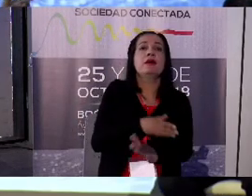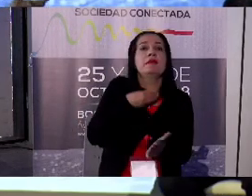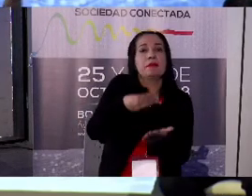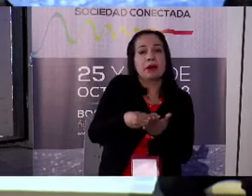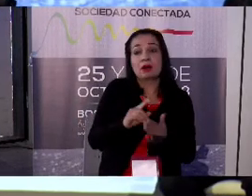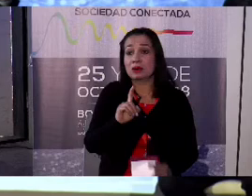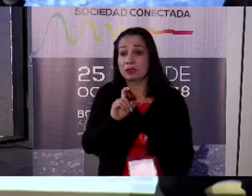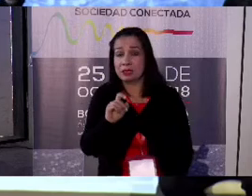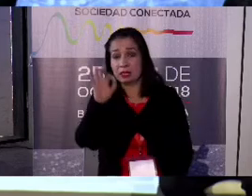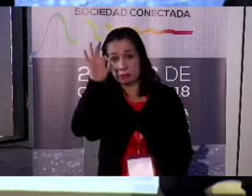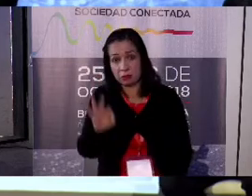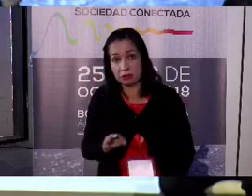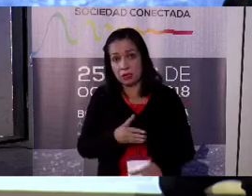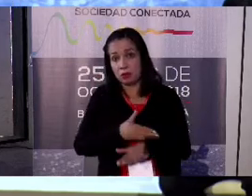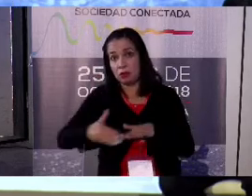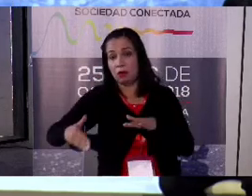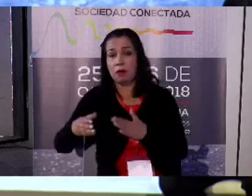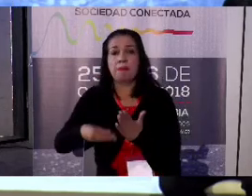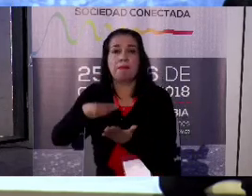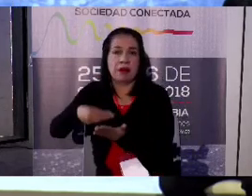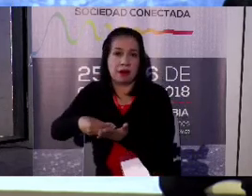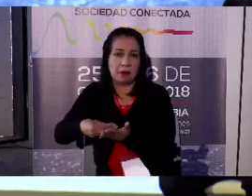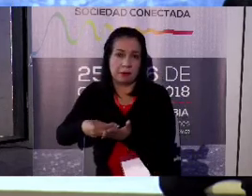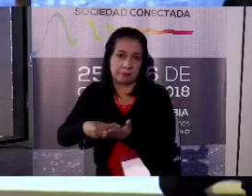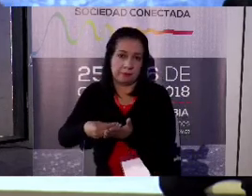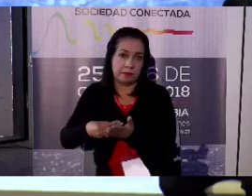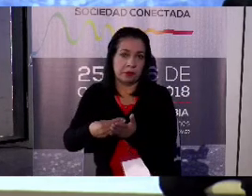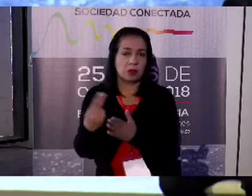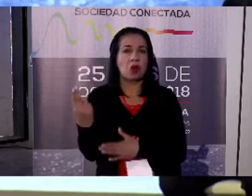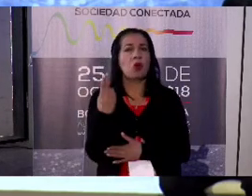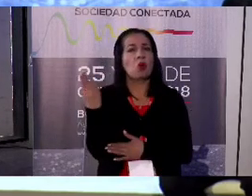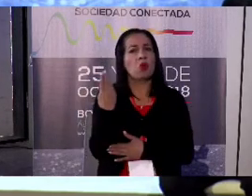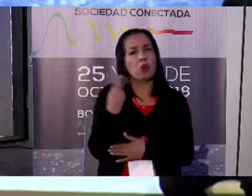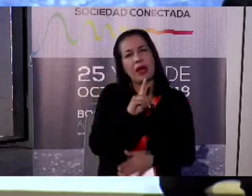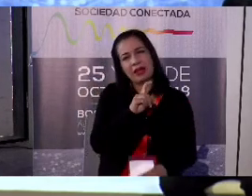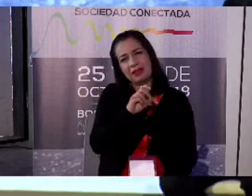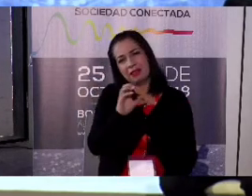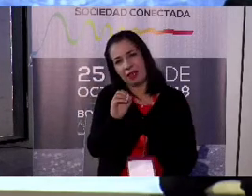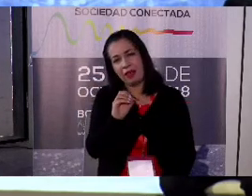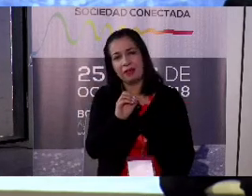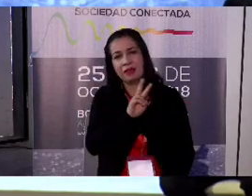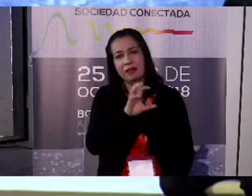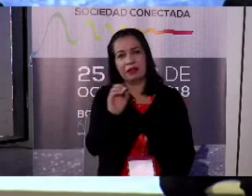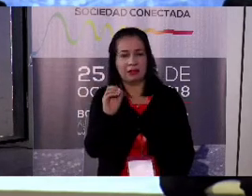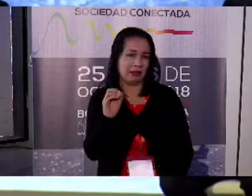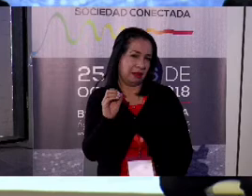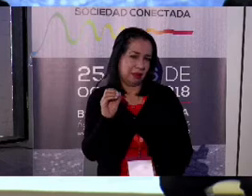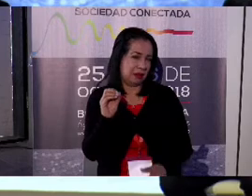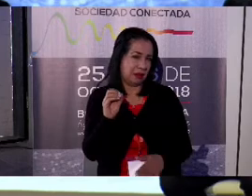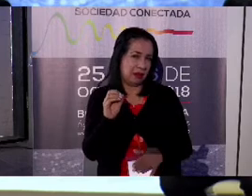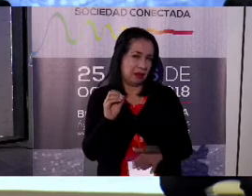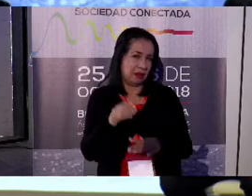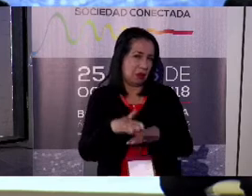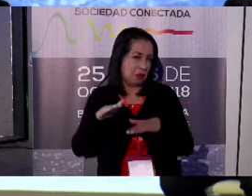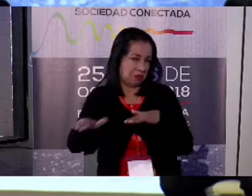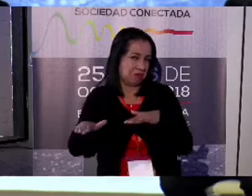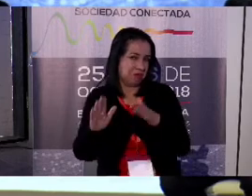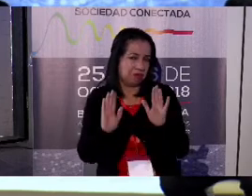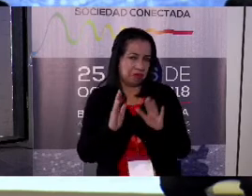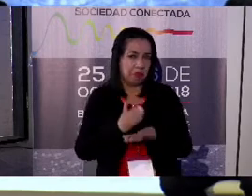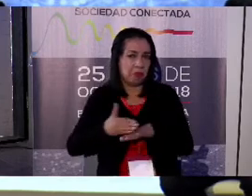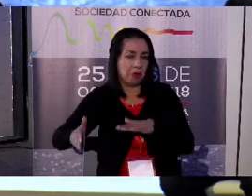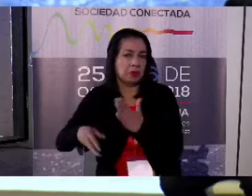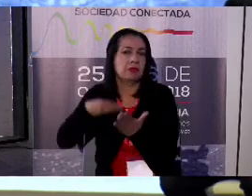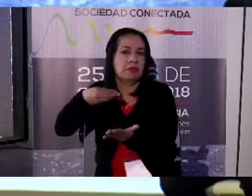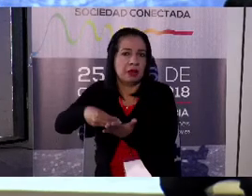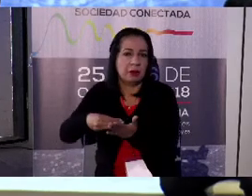Uruguay es como 70 80% de línea postpago y lo otro prepago los otros países están ahí